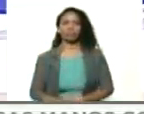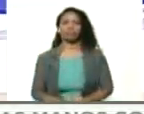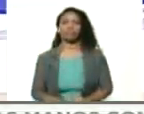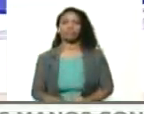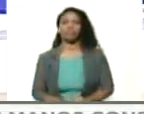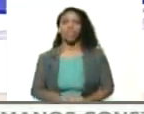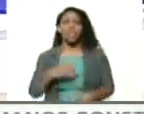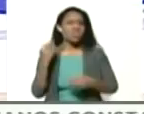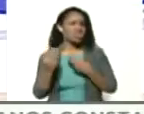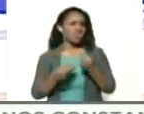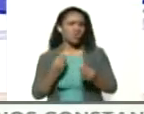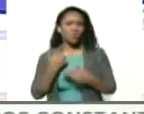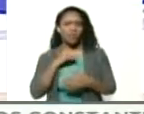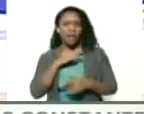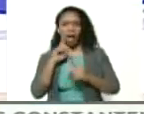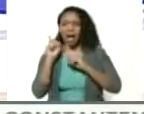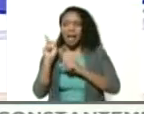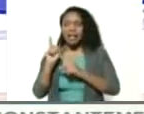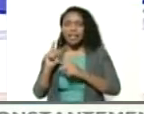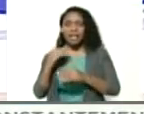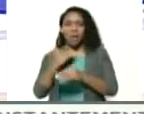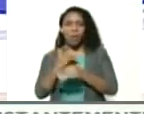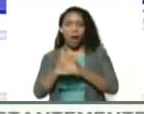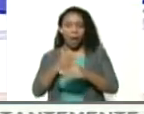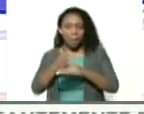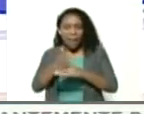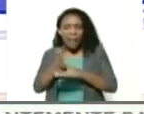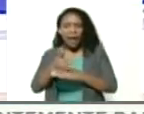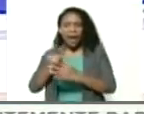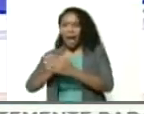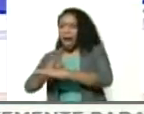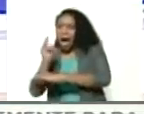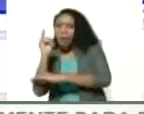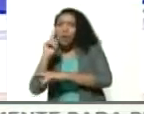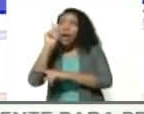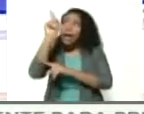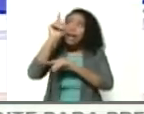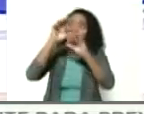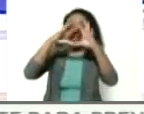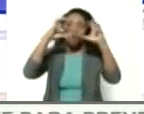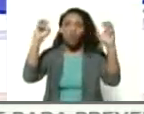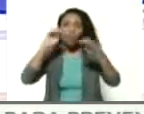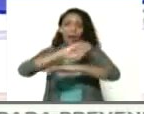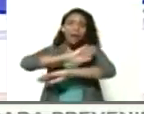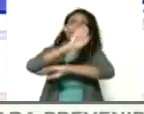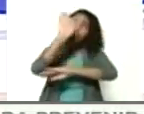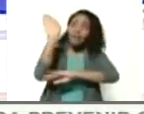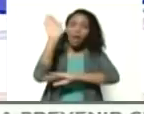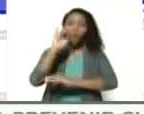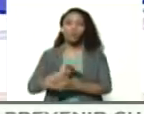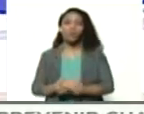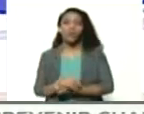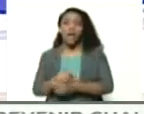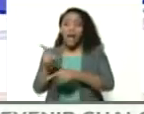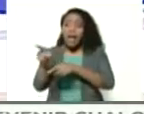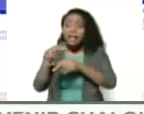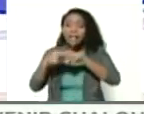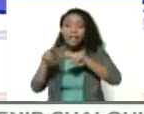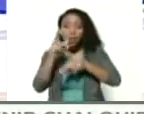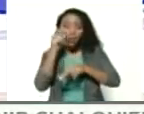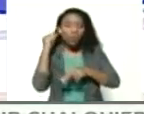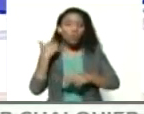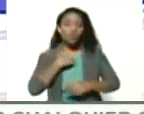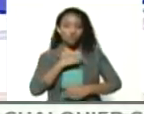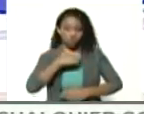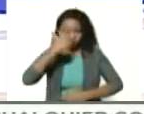Como esta madera, como ese árbol, como esa nube, como ese cielo, como ese niño, como esa niña,